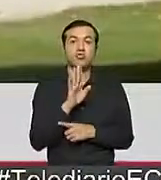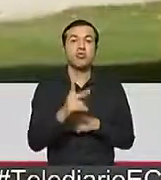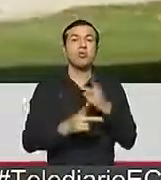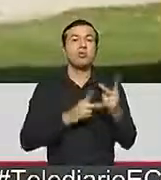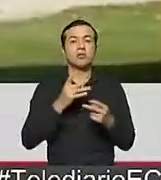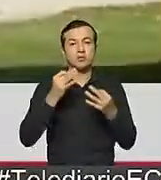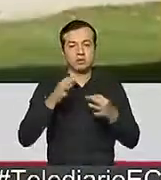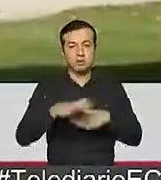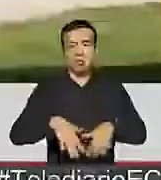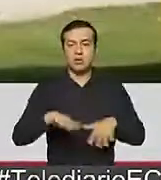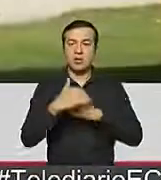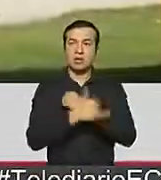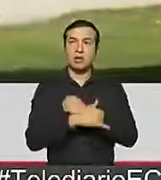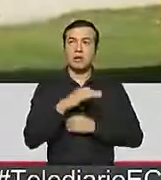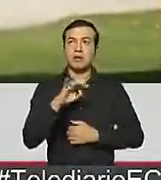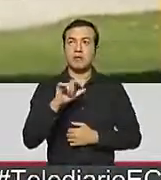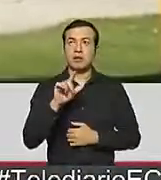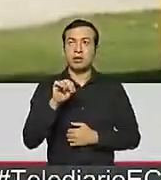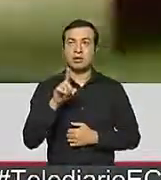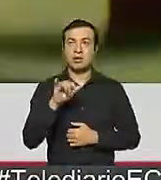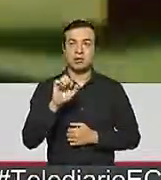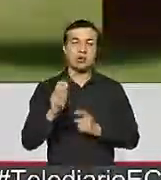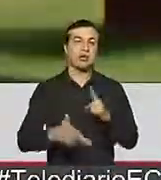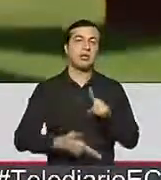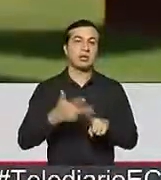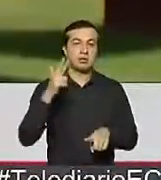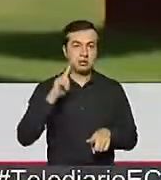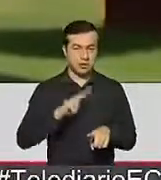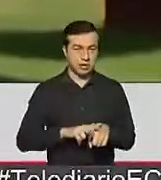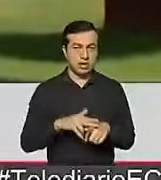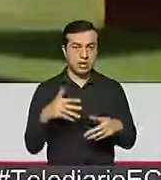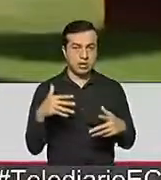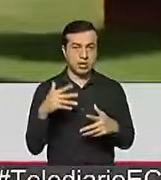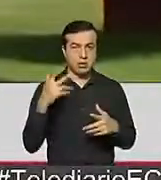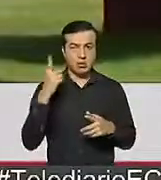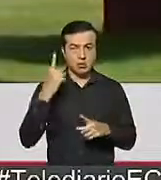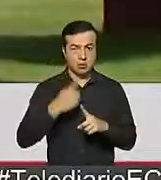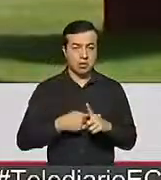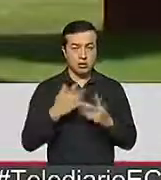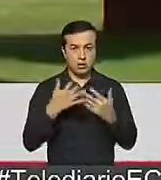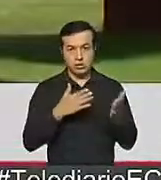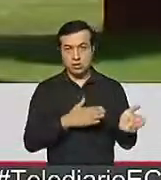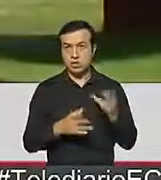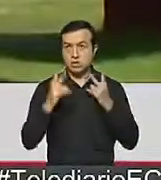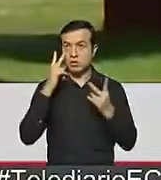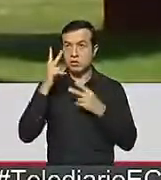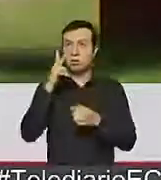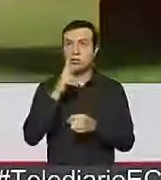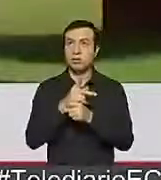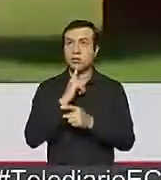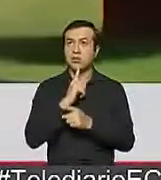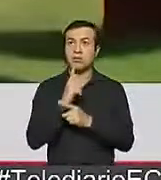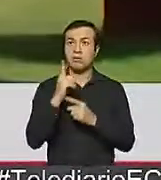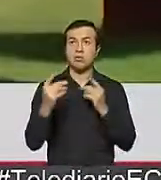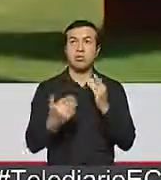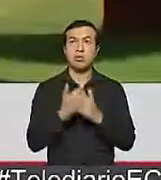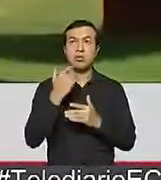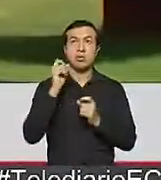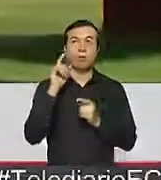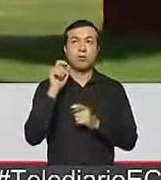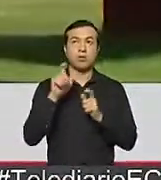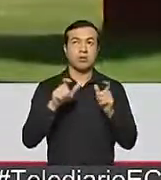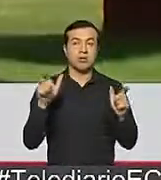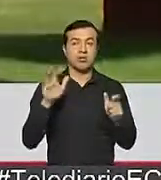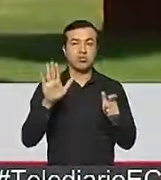visita oficial a Finlandia. Este es el tercer episodio de este tipo en menos de un mes, captado en cámaras y genera nuevas preguntas sobre